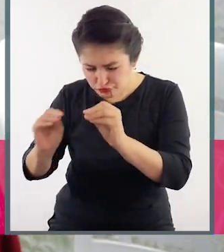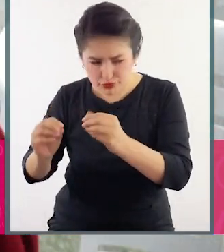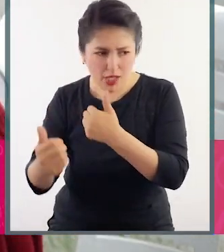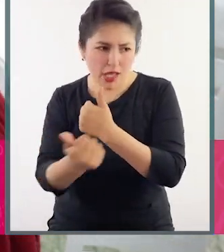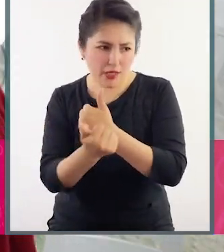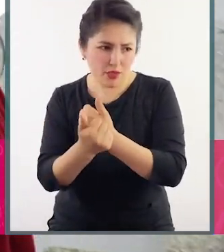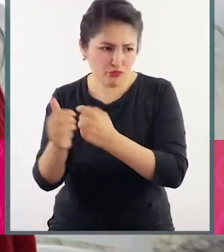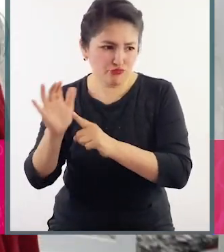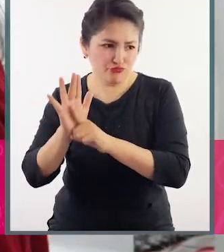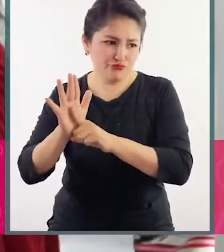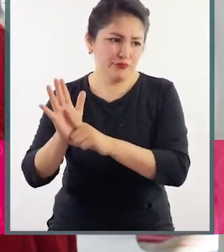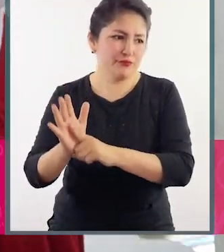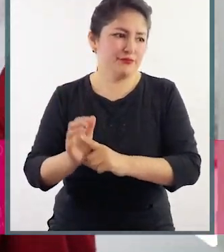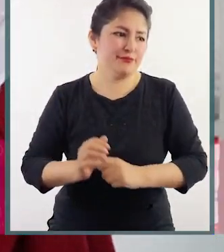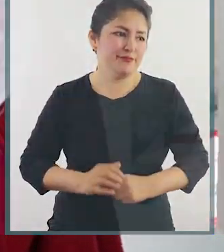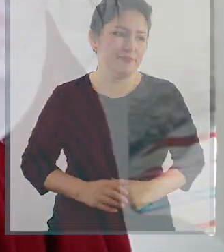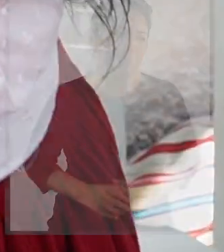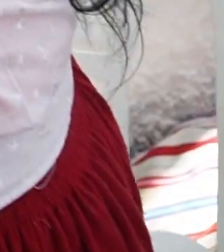de Ayacucho.